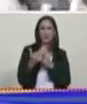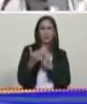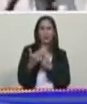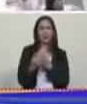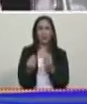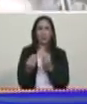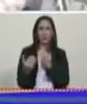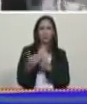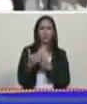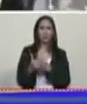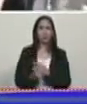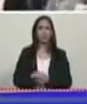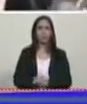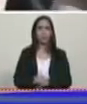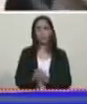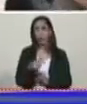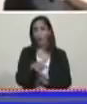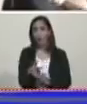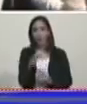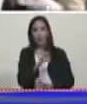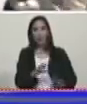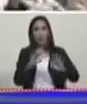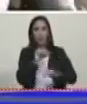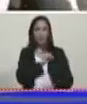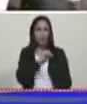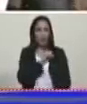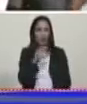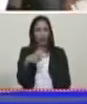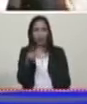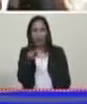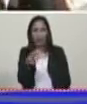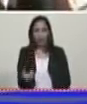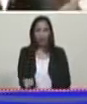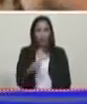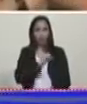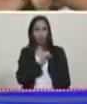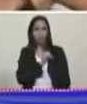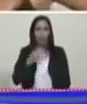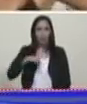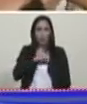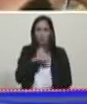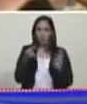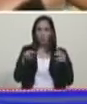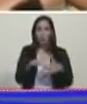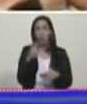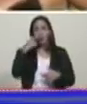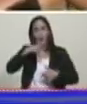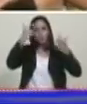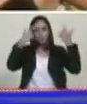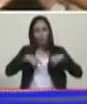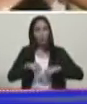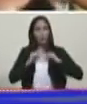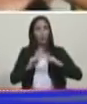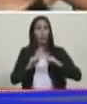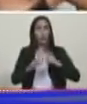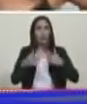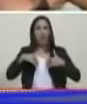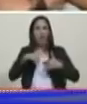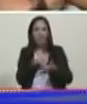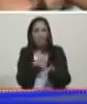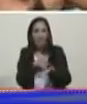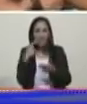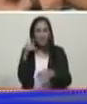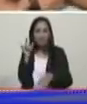durante estas semanas que han pasado, aquí nadie ha tenido miedo, nadie. ¿Quién dijo miedo? Aquí nadie ha pensado en rendirse o